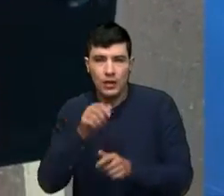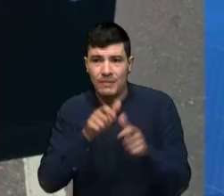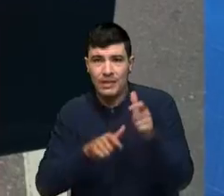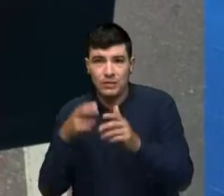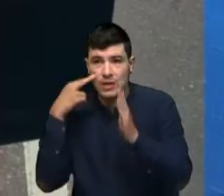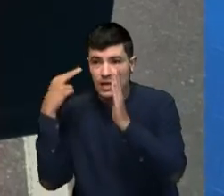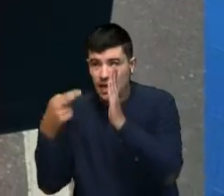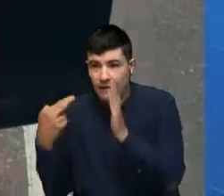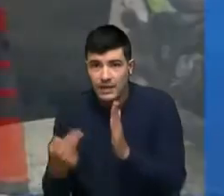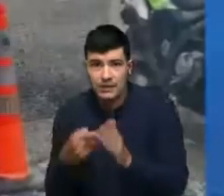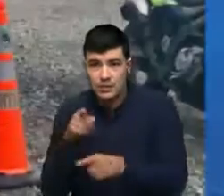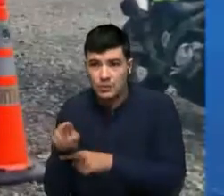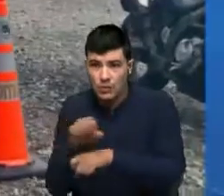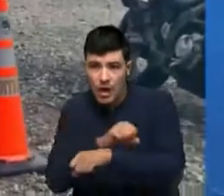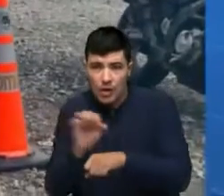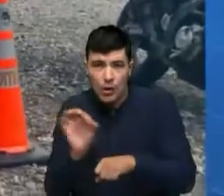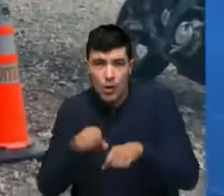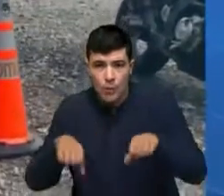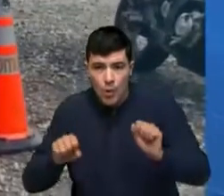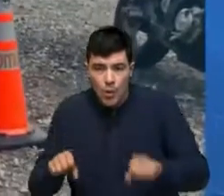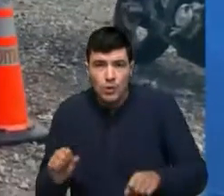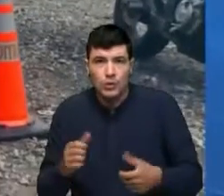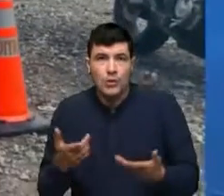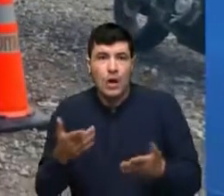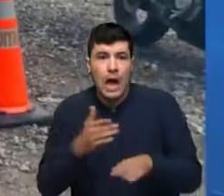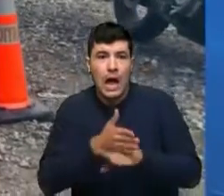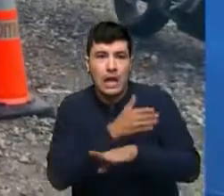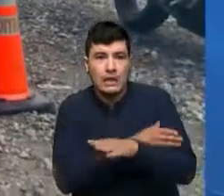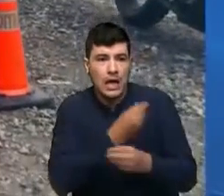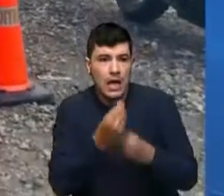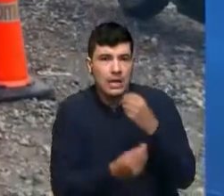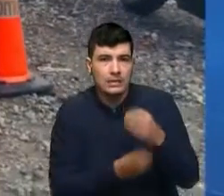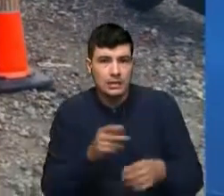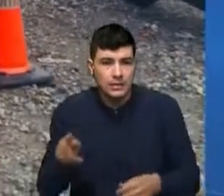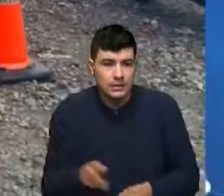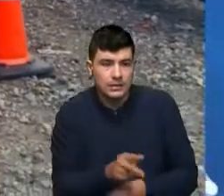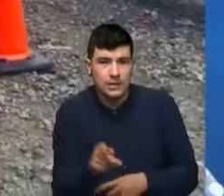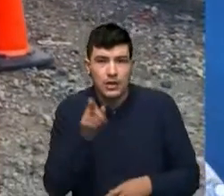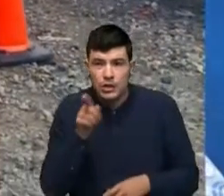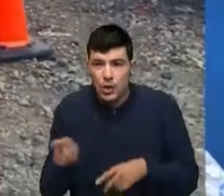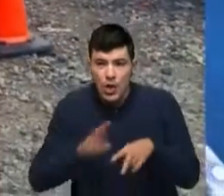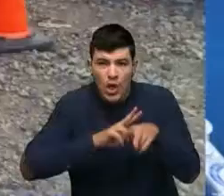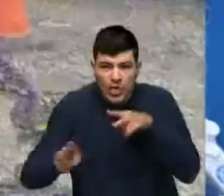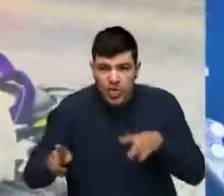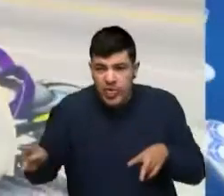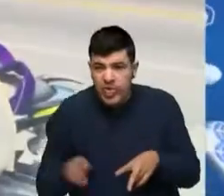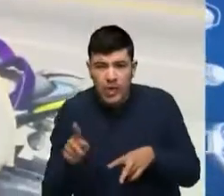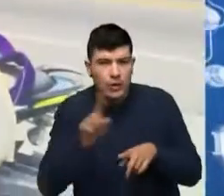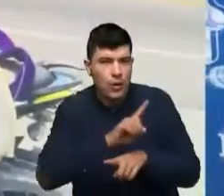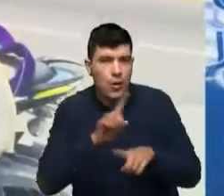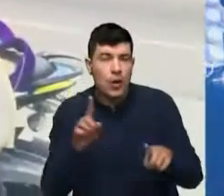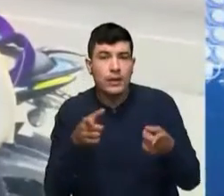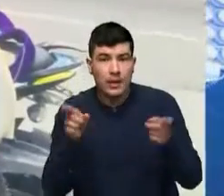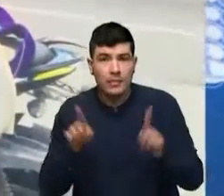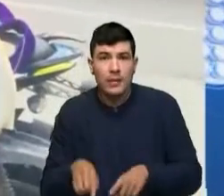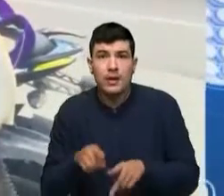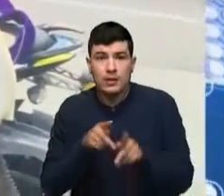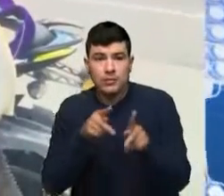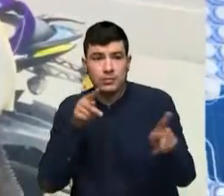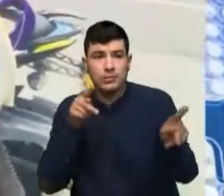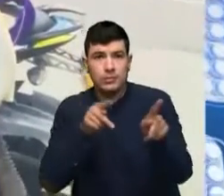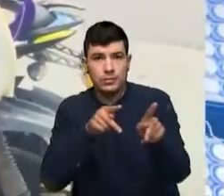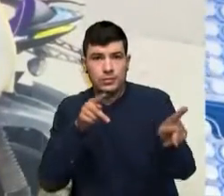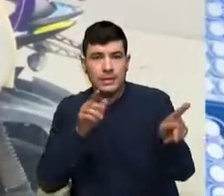emprender un viaje a realizar pausas activas no exceder los límites de velocidad y mantener las distancias requeridas